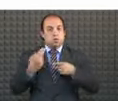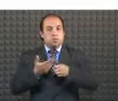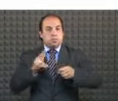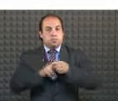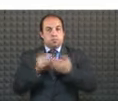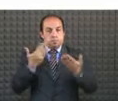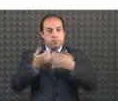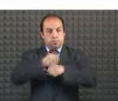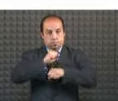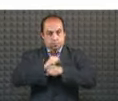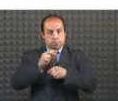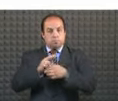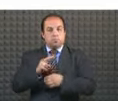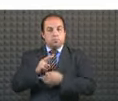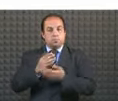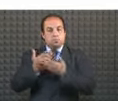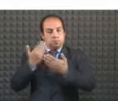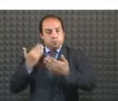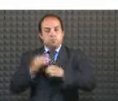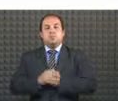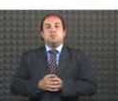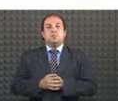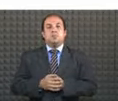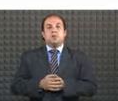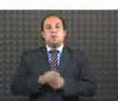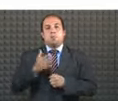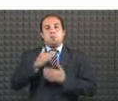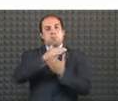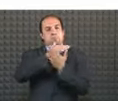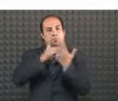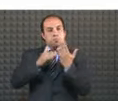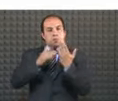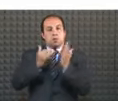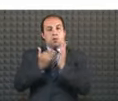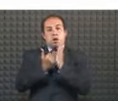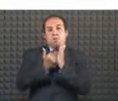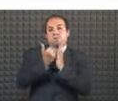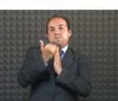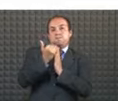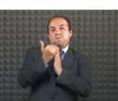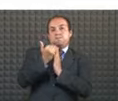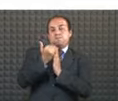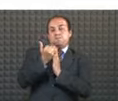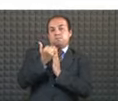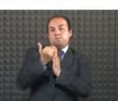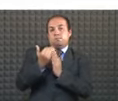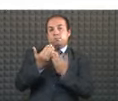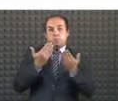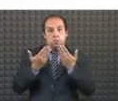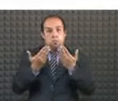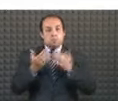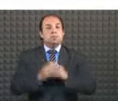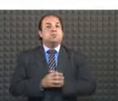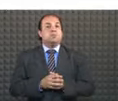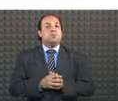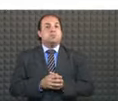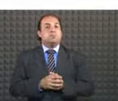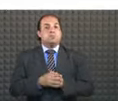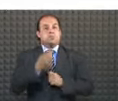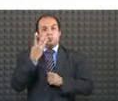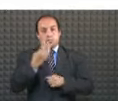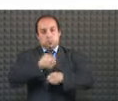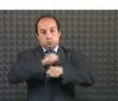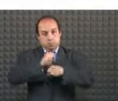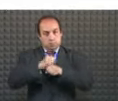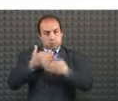la semana previa. También es prácticamente la mitad del crecimiento más acelerado que tuvimos hace cerca de 3